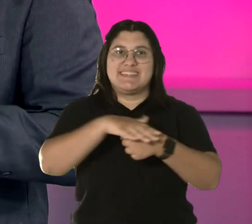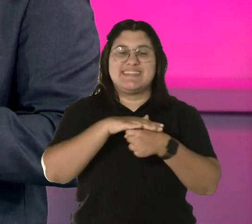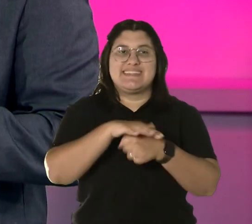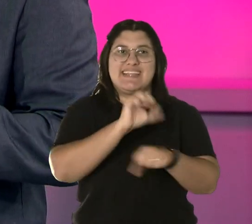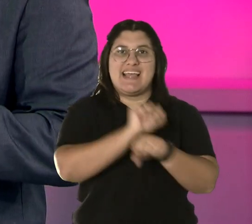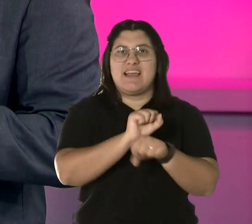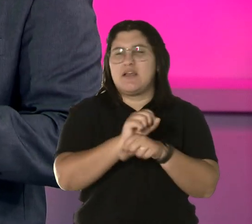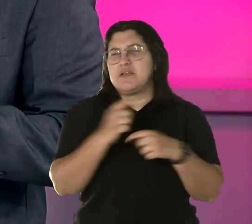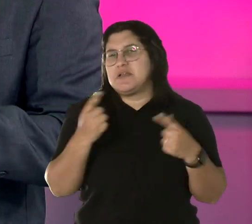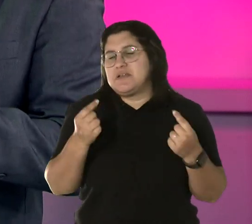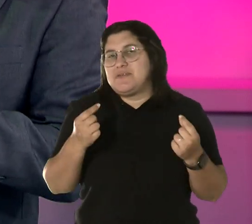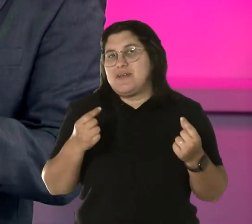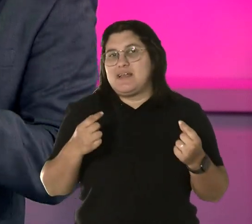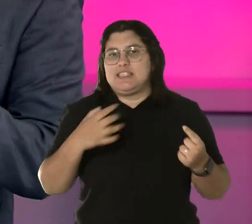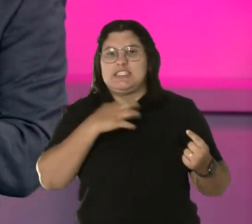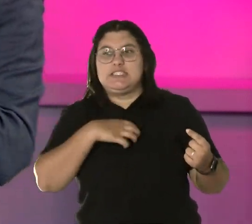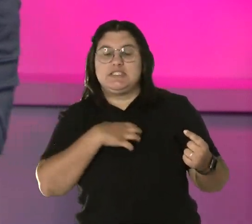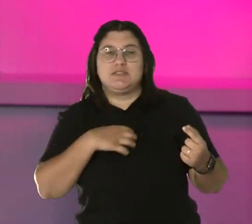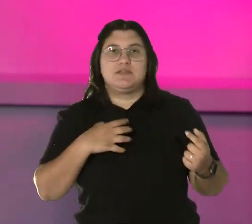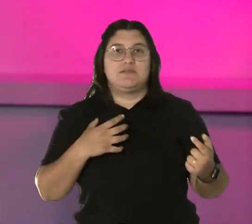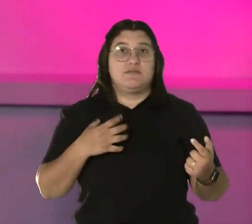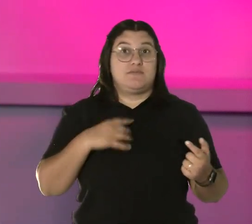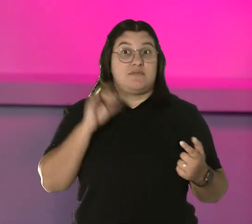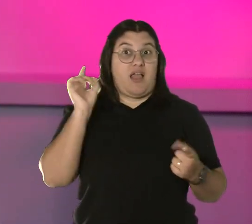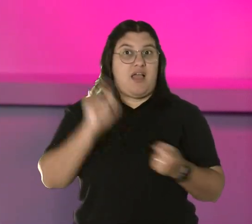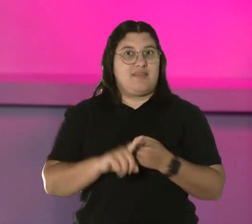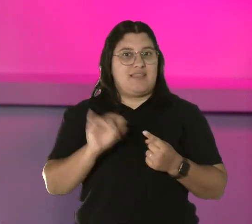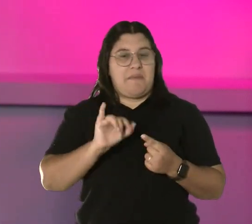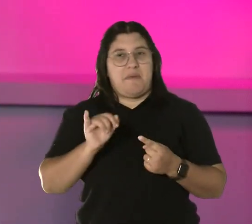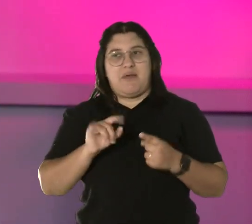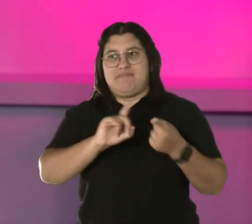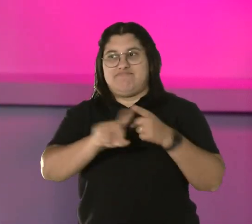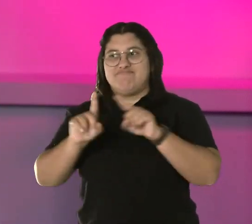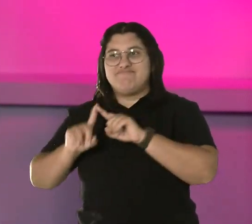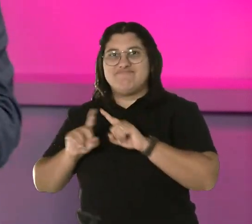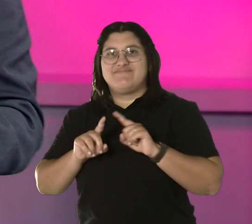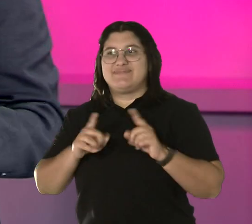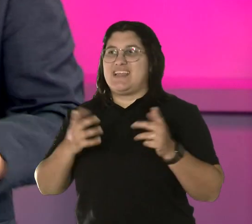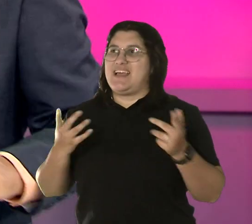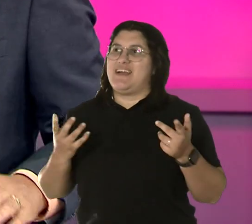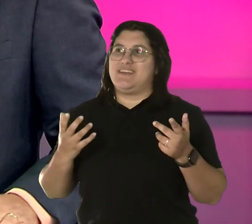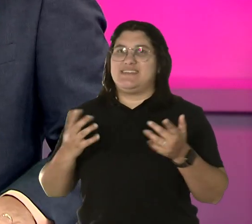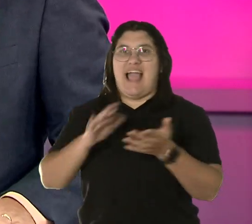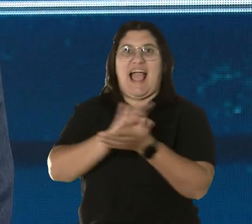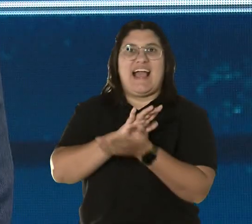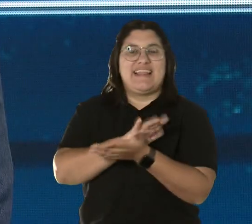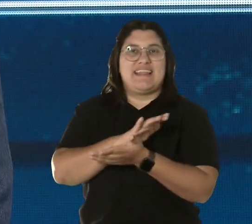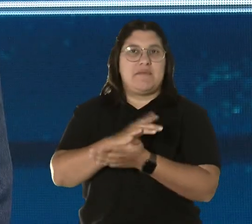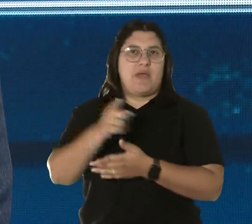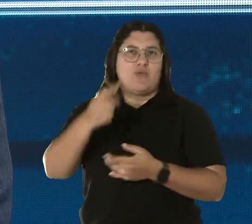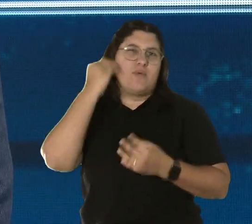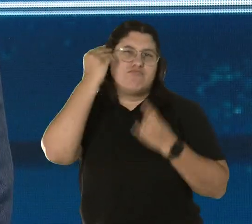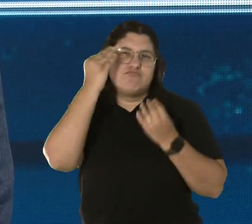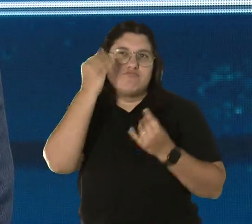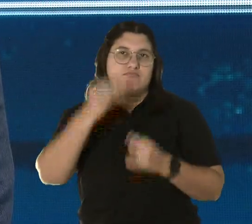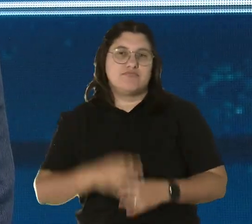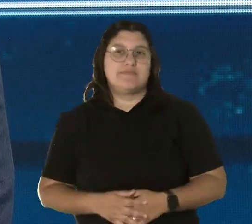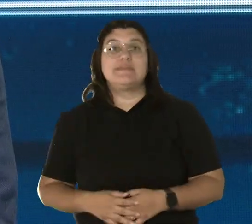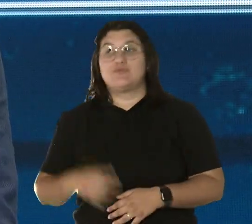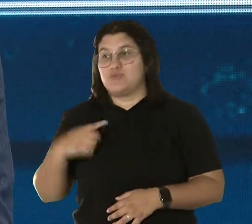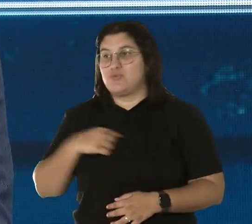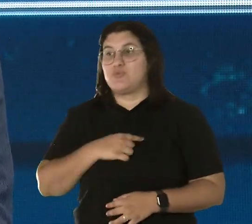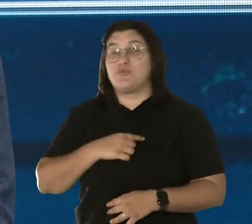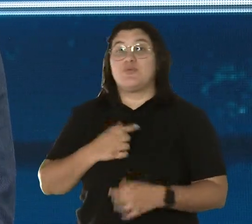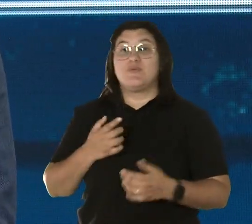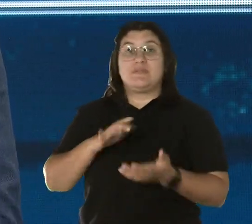representan, que es Azores, que han ido hasta las academias y han conversado con estudiantes y le dan la primera oportunidad. Creamos la Fundación